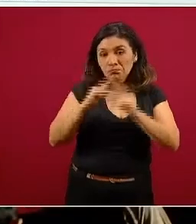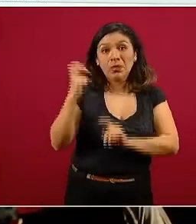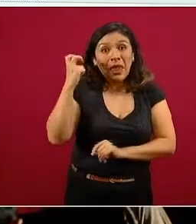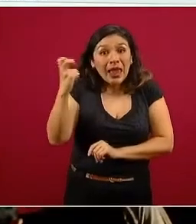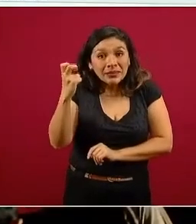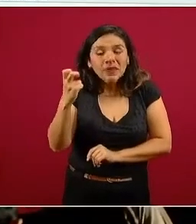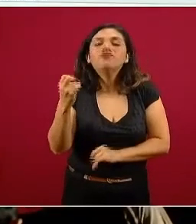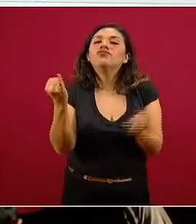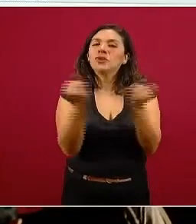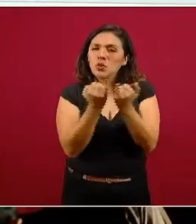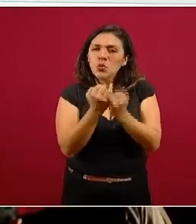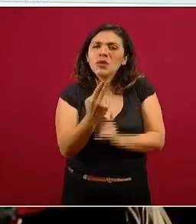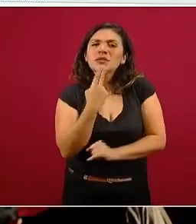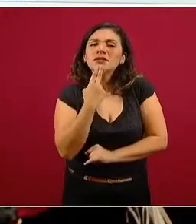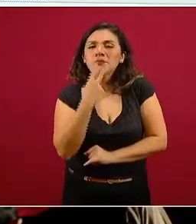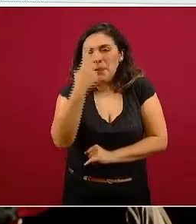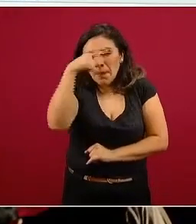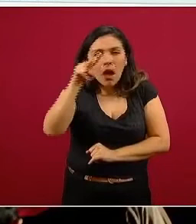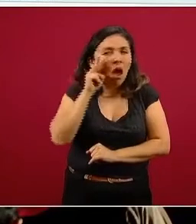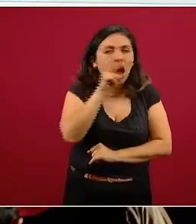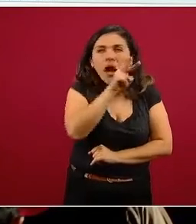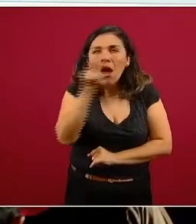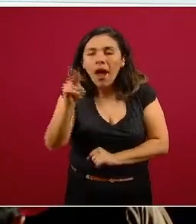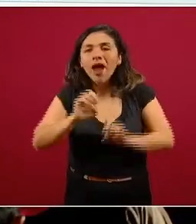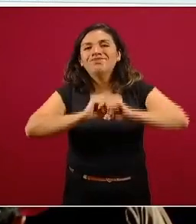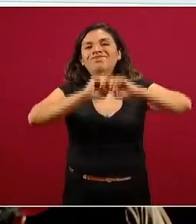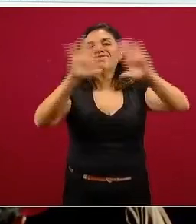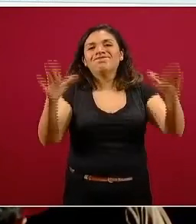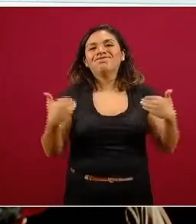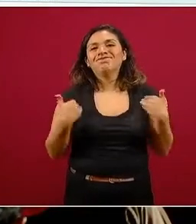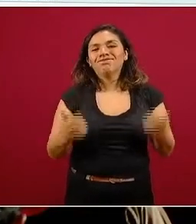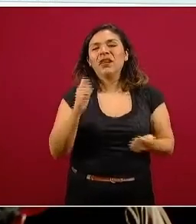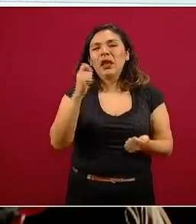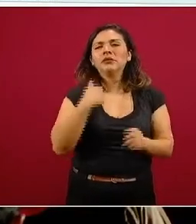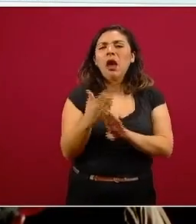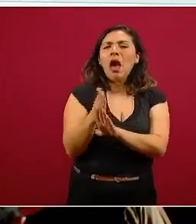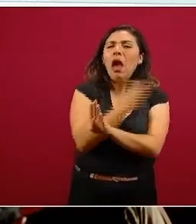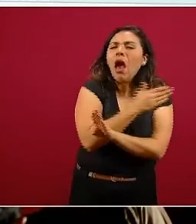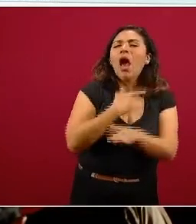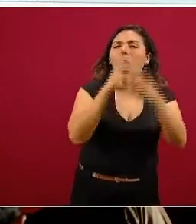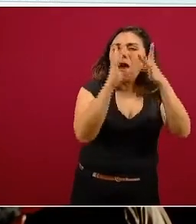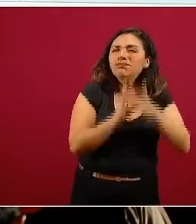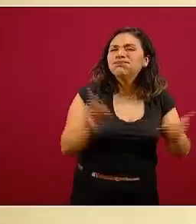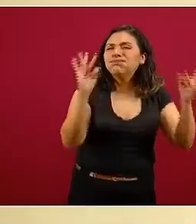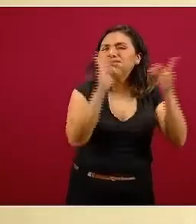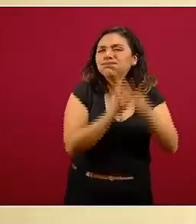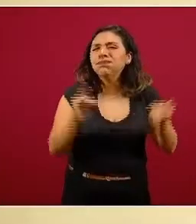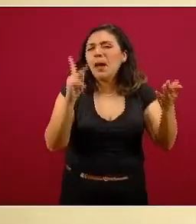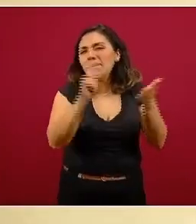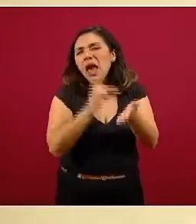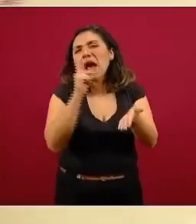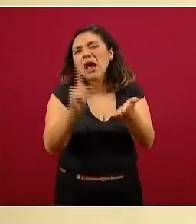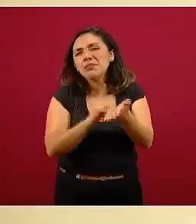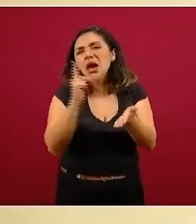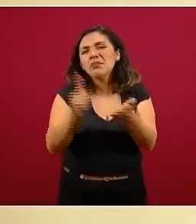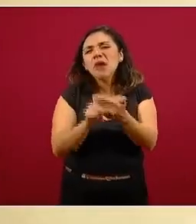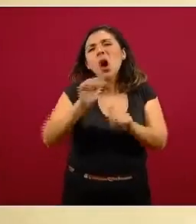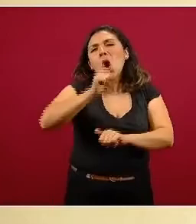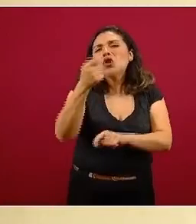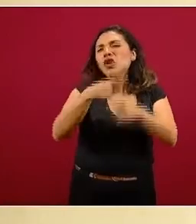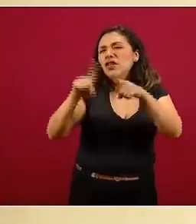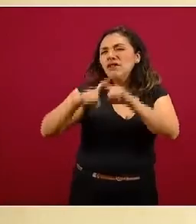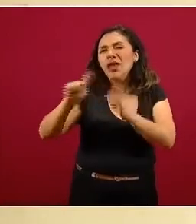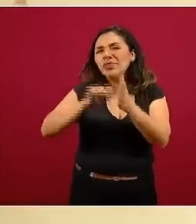es una forma en la que claramente podemos ver lo que hemos explicado desde otros enfoques y hemos explicado también con otros